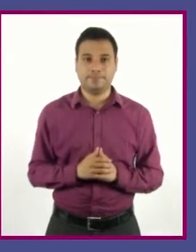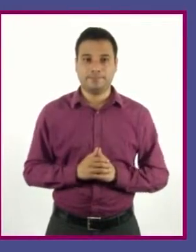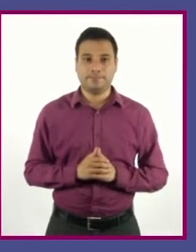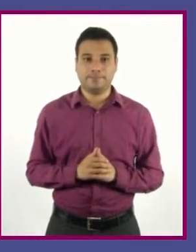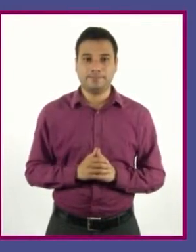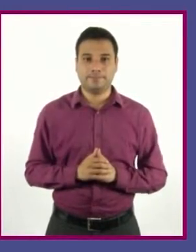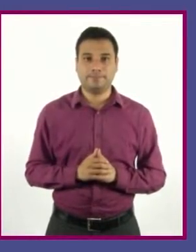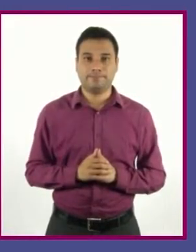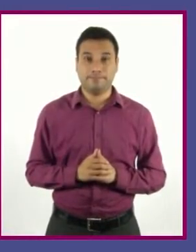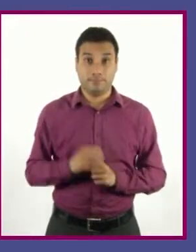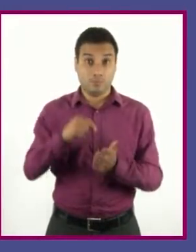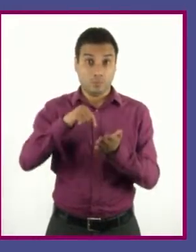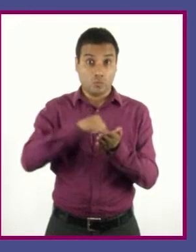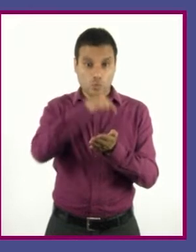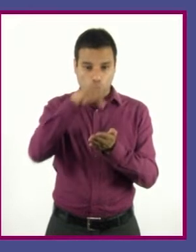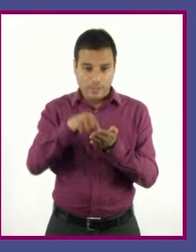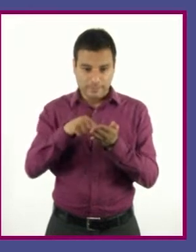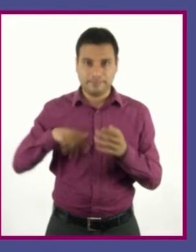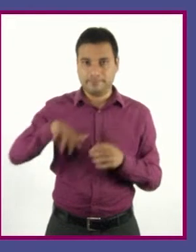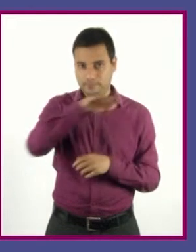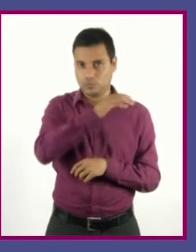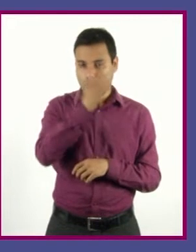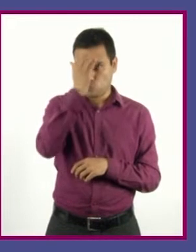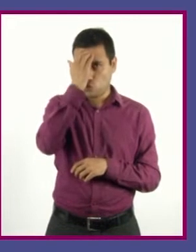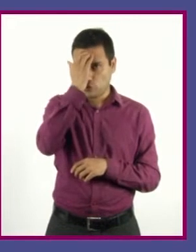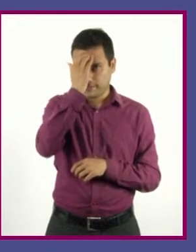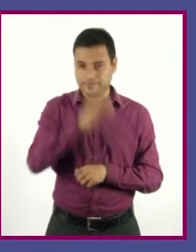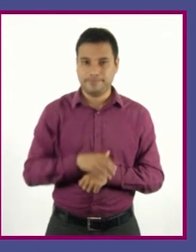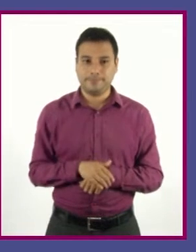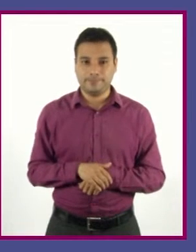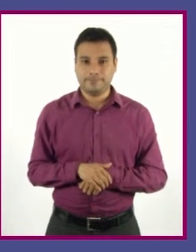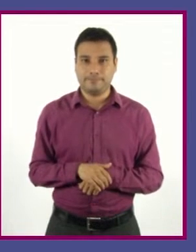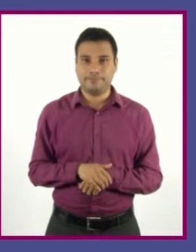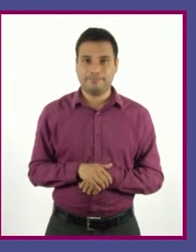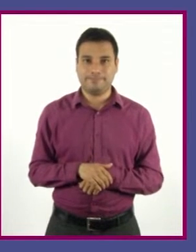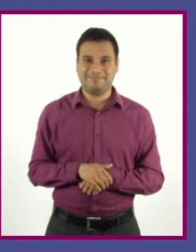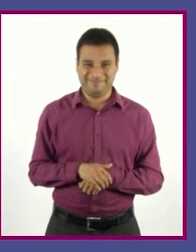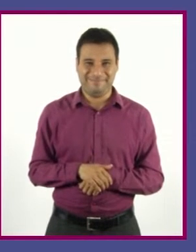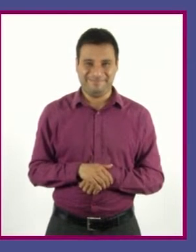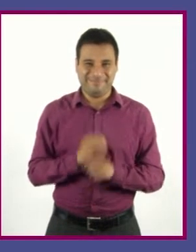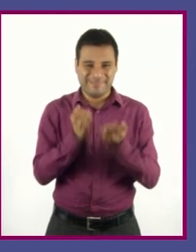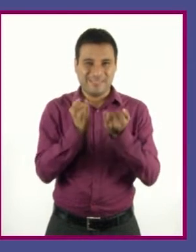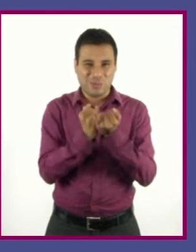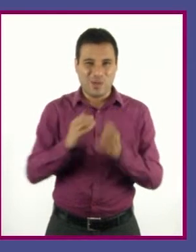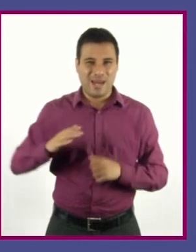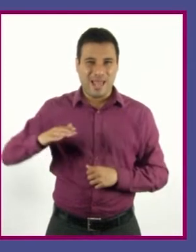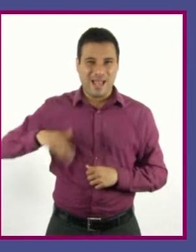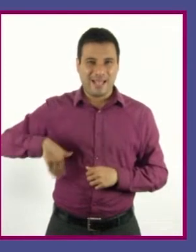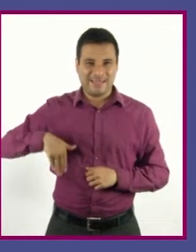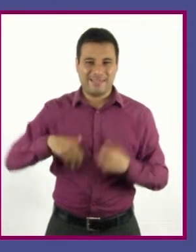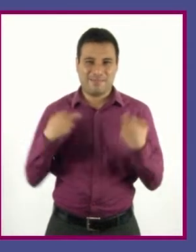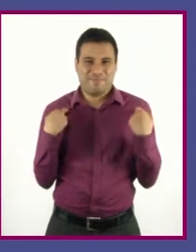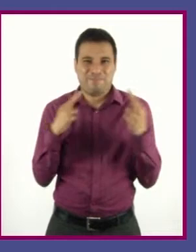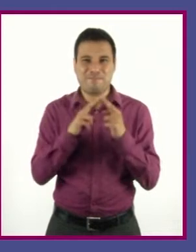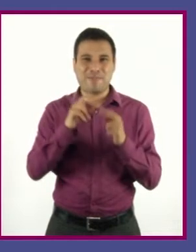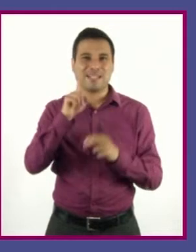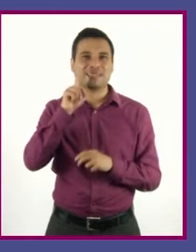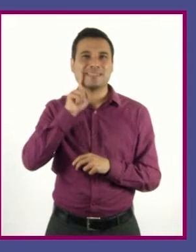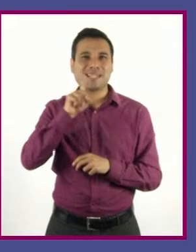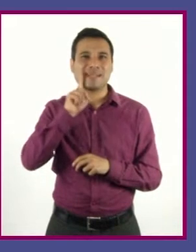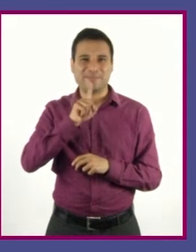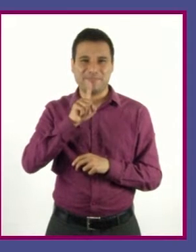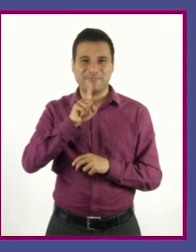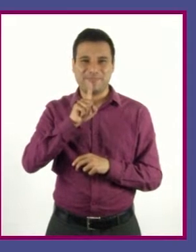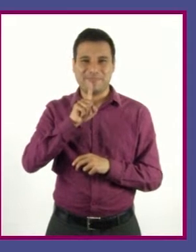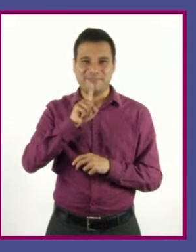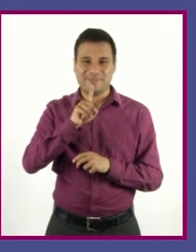Aprender sobre el lugar en el que vivo. Ya lo veíamos con la maestra Raquel y sus alumnos recién llegados al